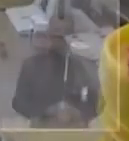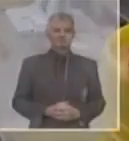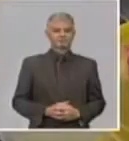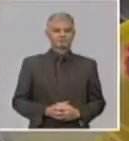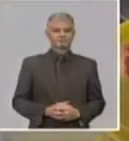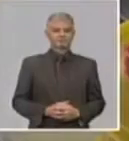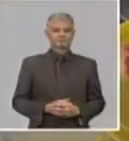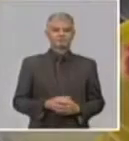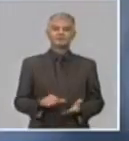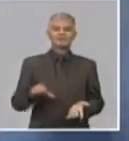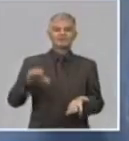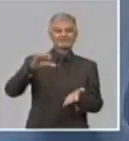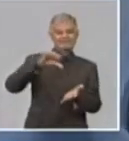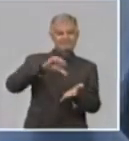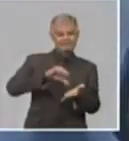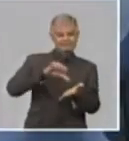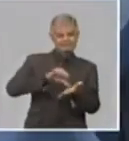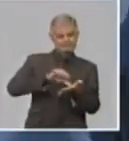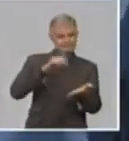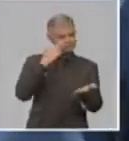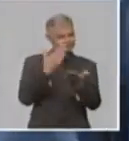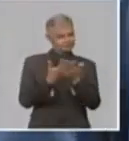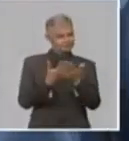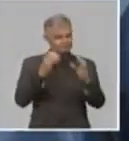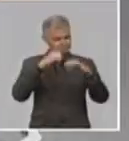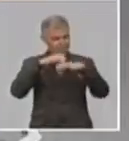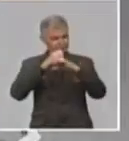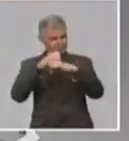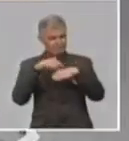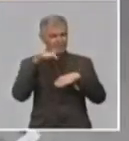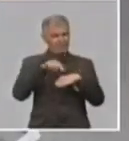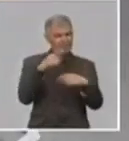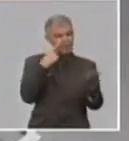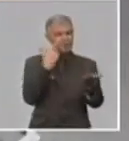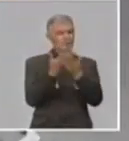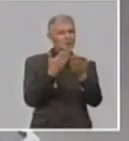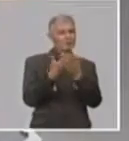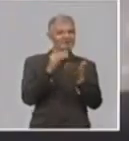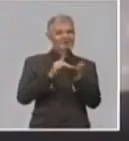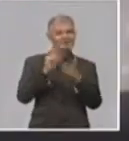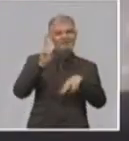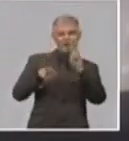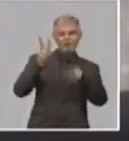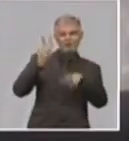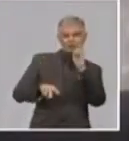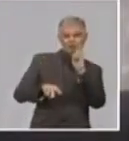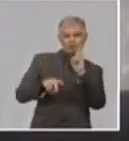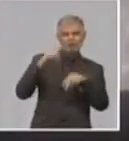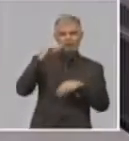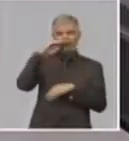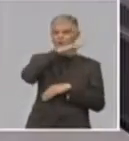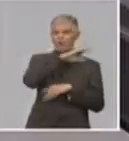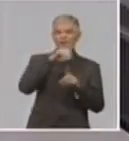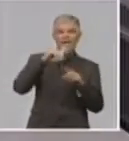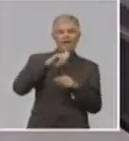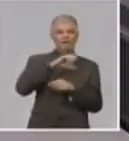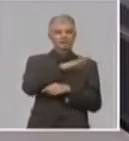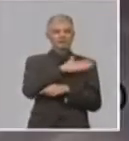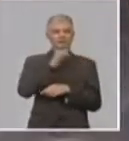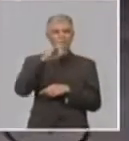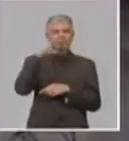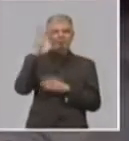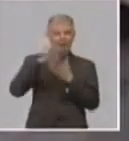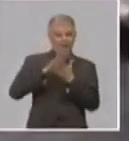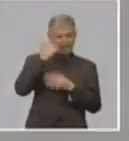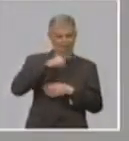En el Centro de Inmunoensayo se desarrollan pruebas de diagnóstico basadas en la tecnología SUMA para la detección de la COVID-19.